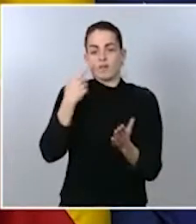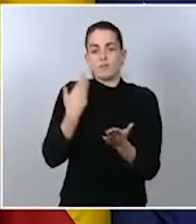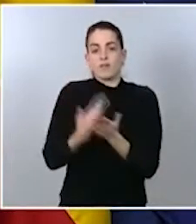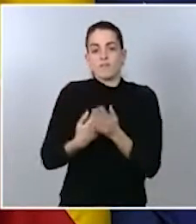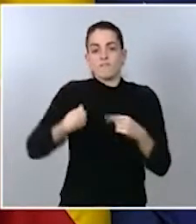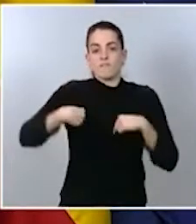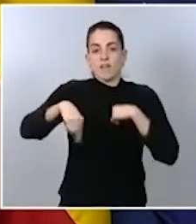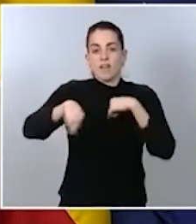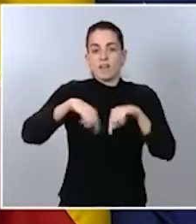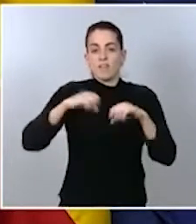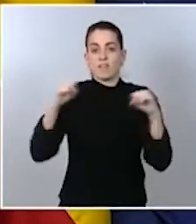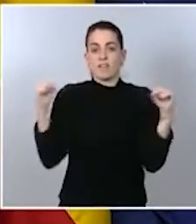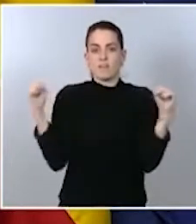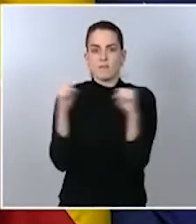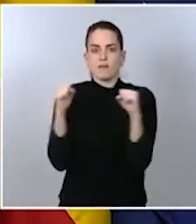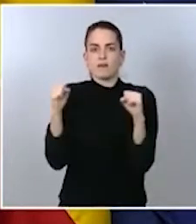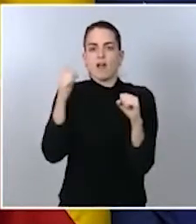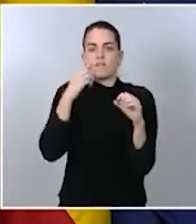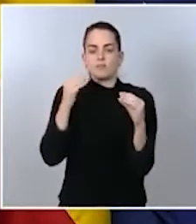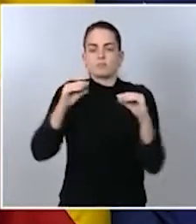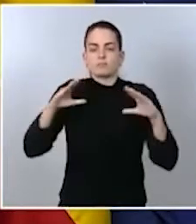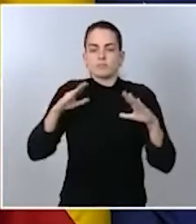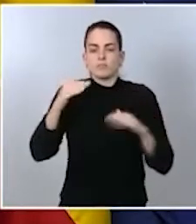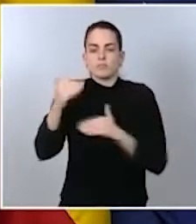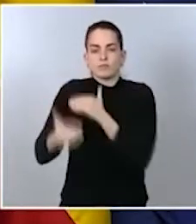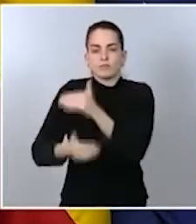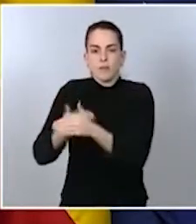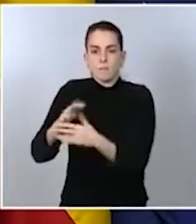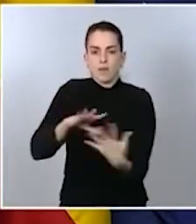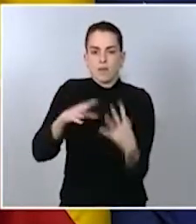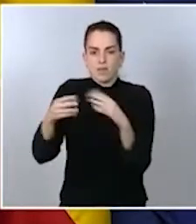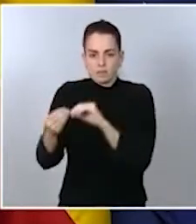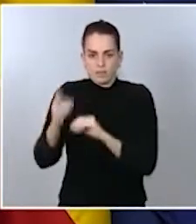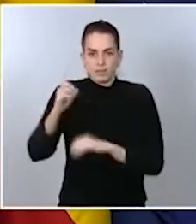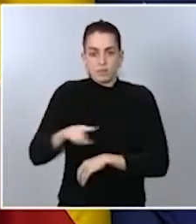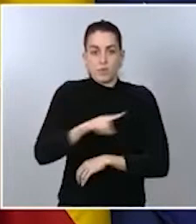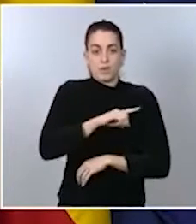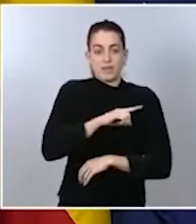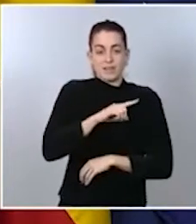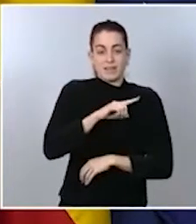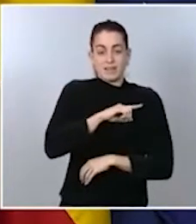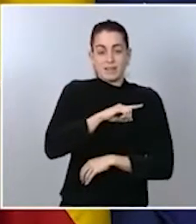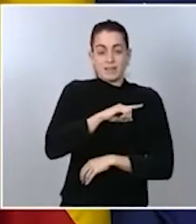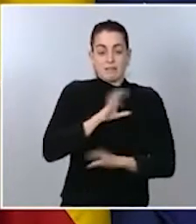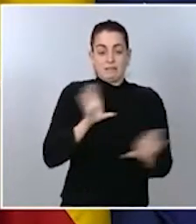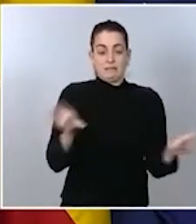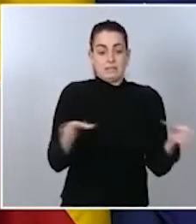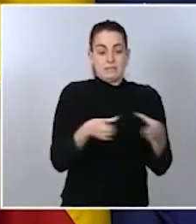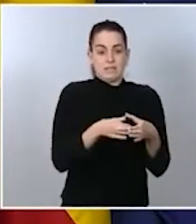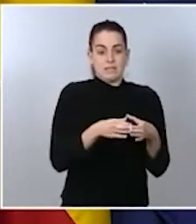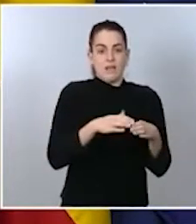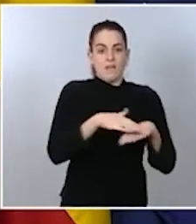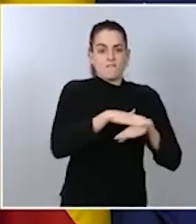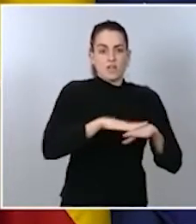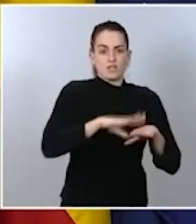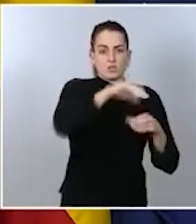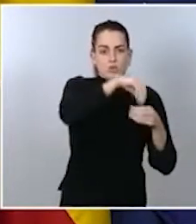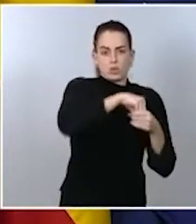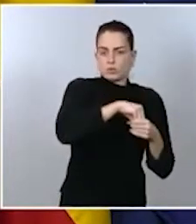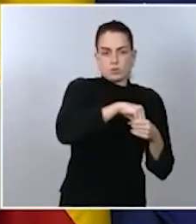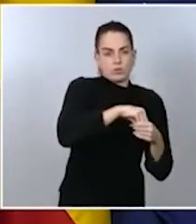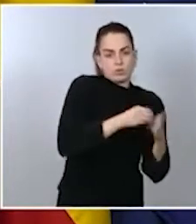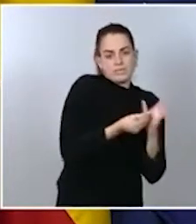posicionar unidades de la unidad militar de emergencia fuera de sus bases para acercarlas a los lugares